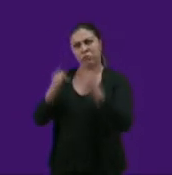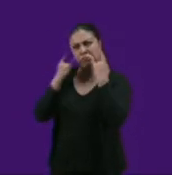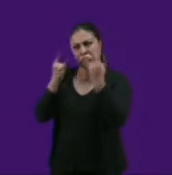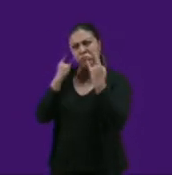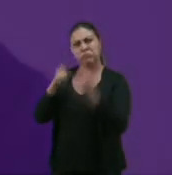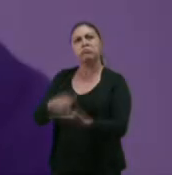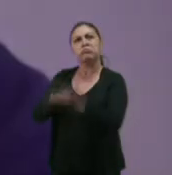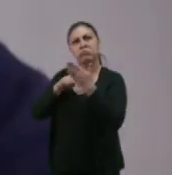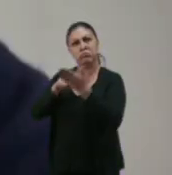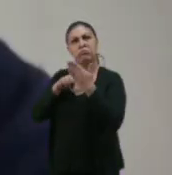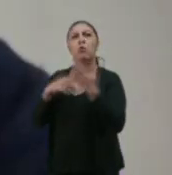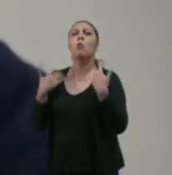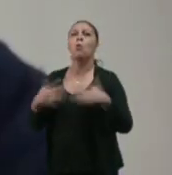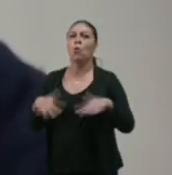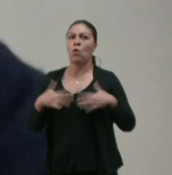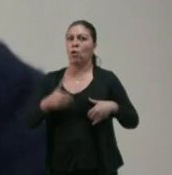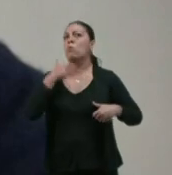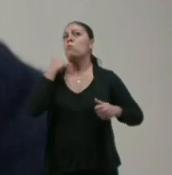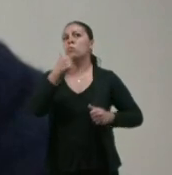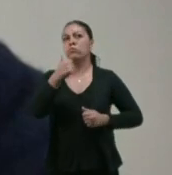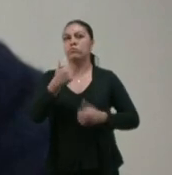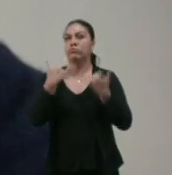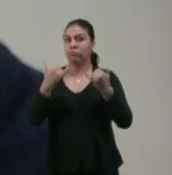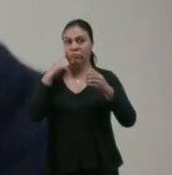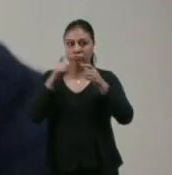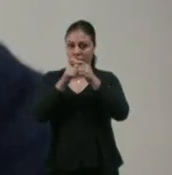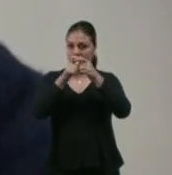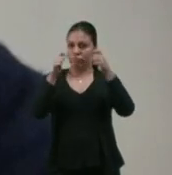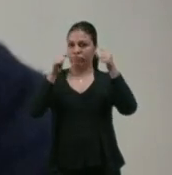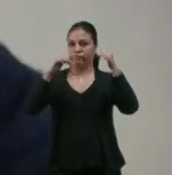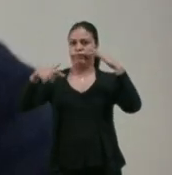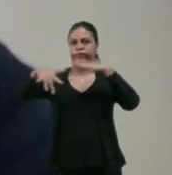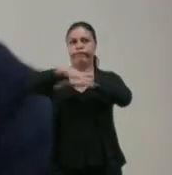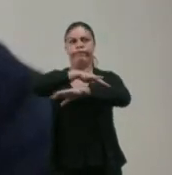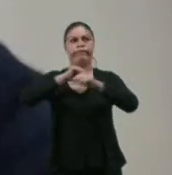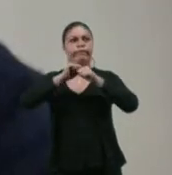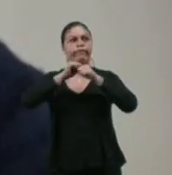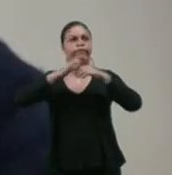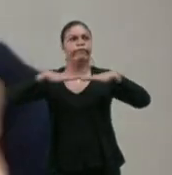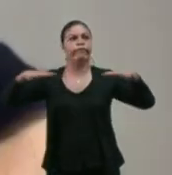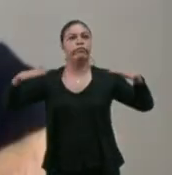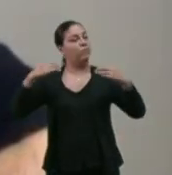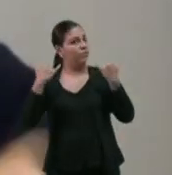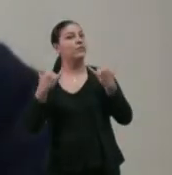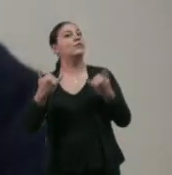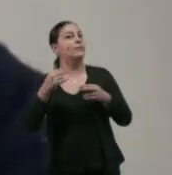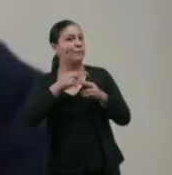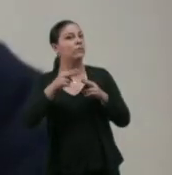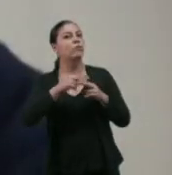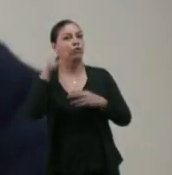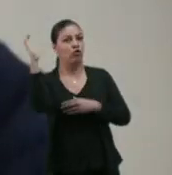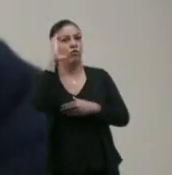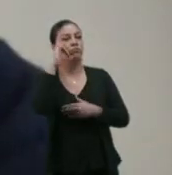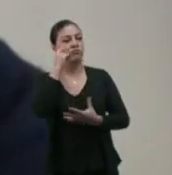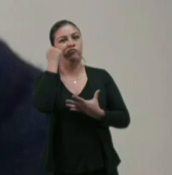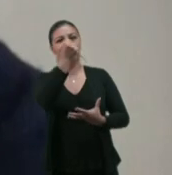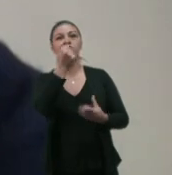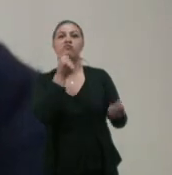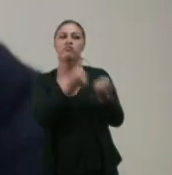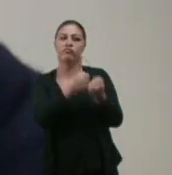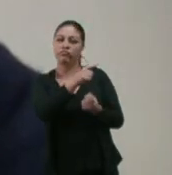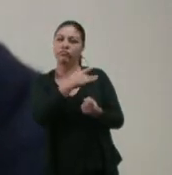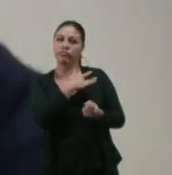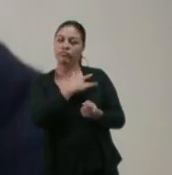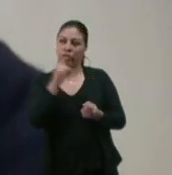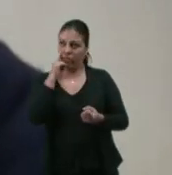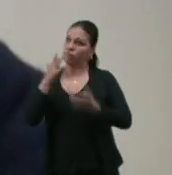además está creciendo muy rápidamente y vamos a estar invirtiendo muchísimo en el país, donde nos sentimos que estamos bienvenidos y que hay